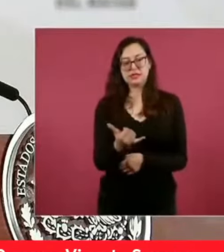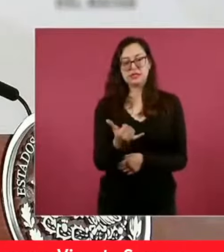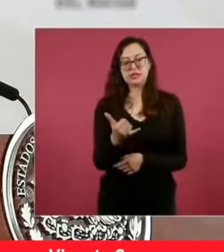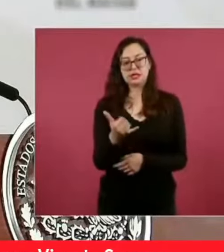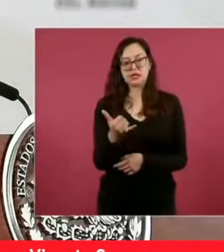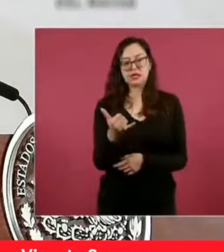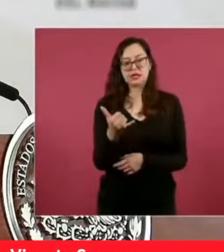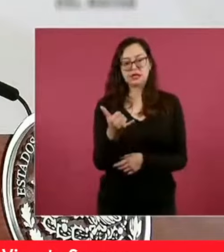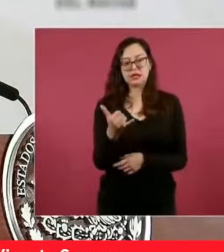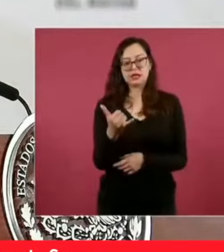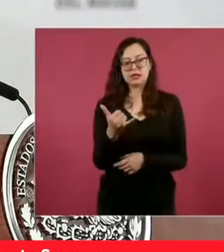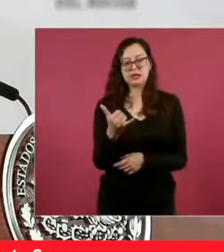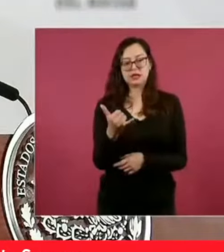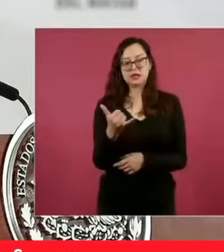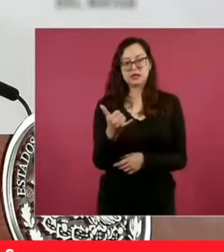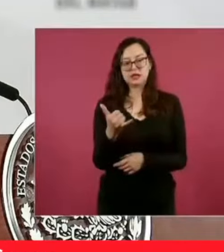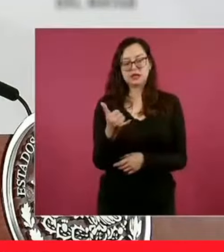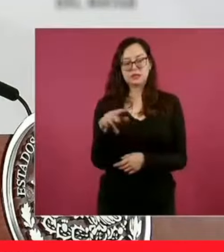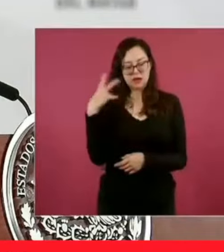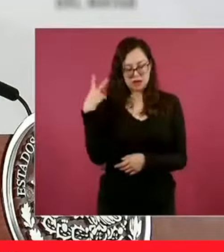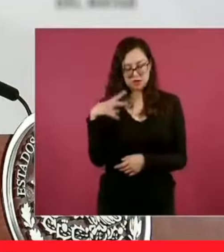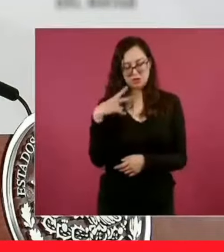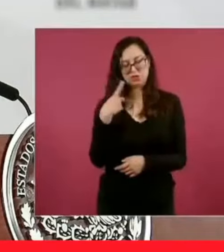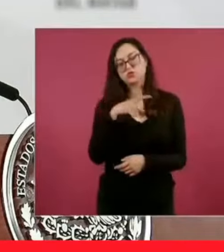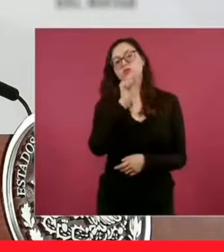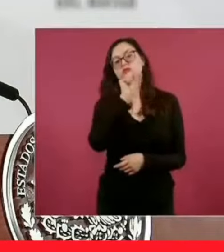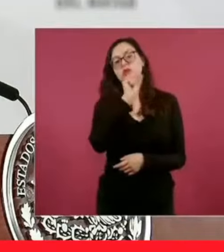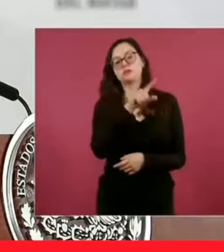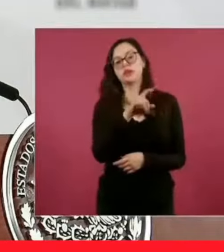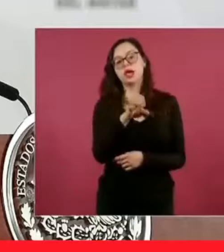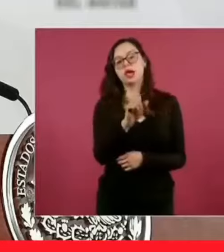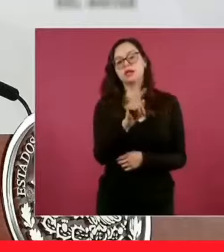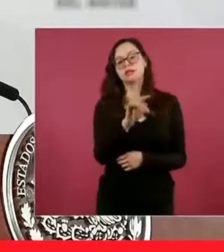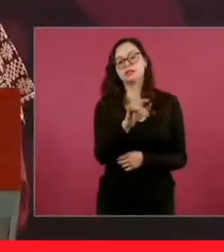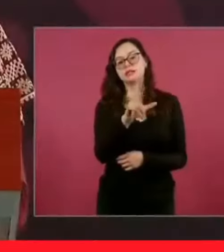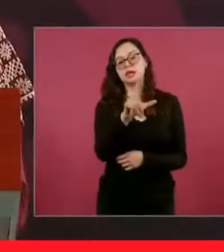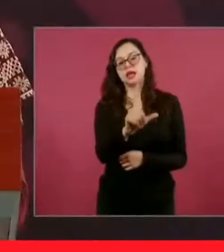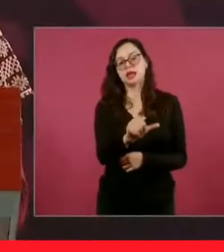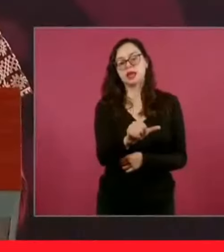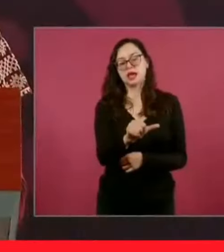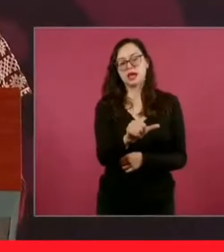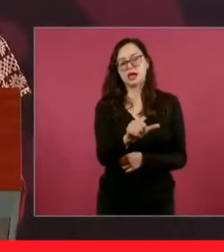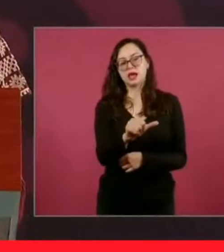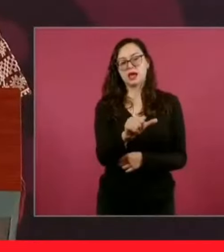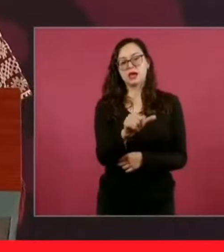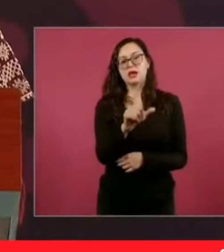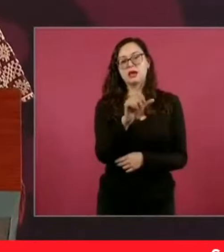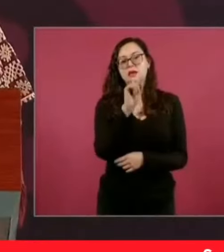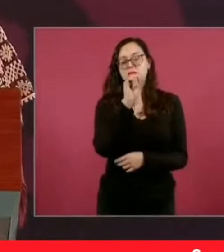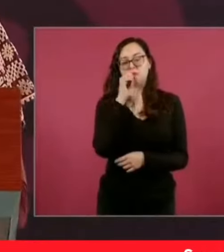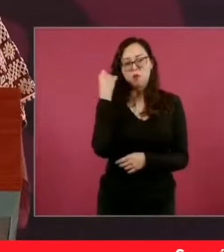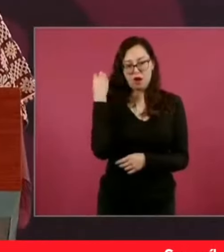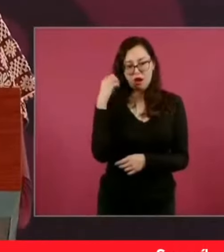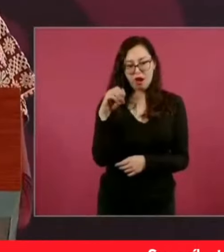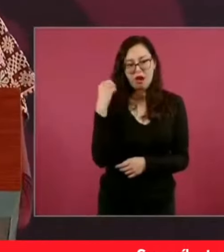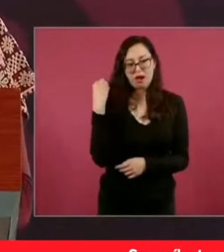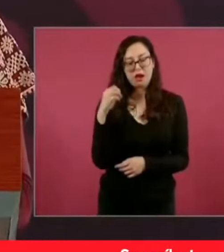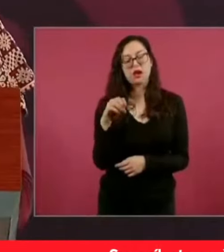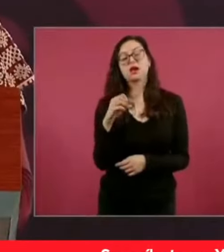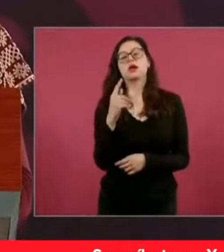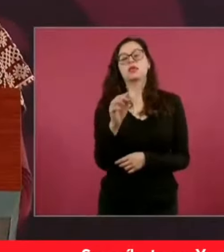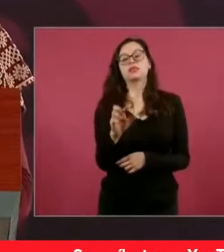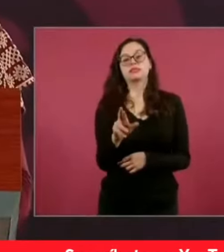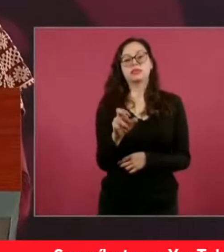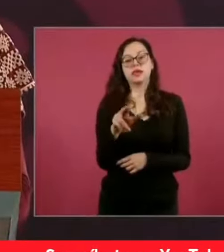de Tlaquilpa, Veracruz, a Estela Zárate de San Miguel Cajonos, Oaxaca, a